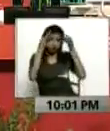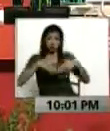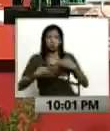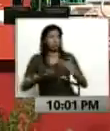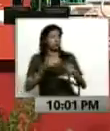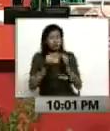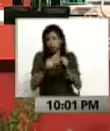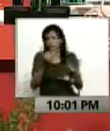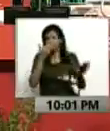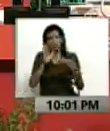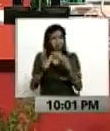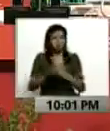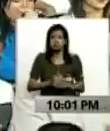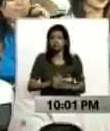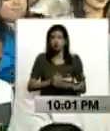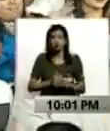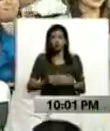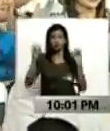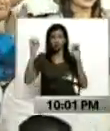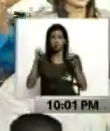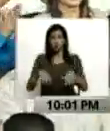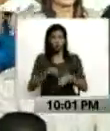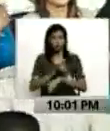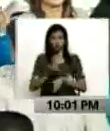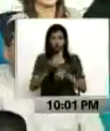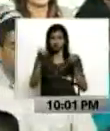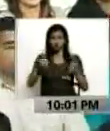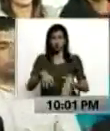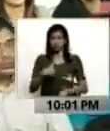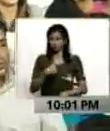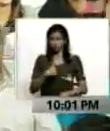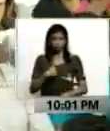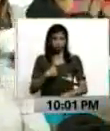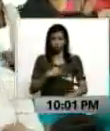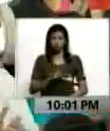muchos años porque yo sí es verdad que no me voy a